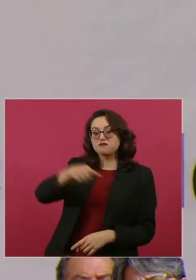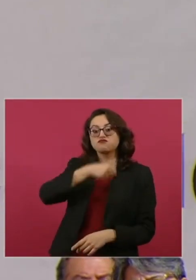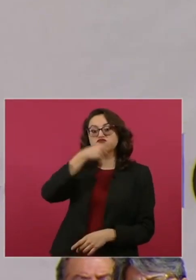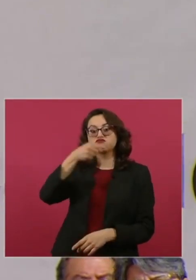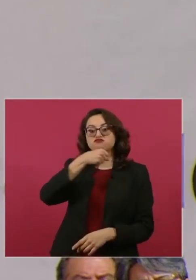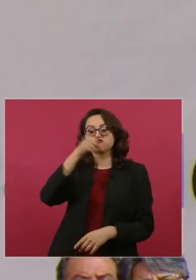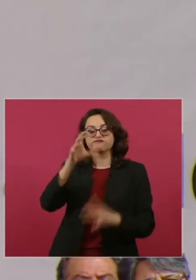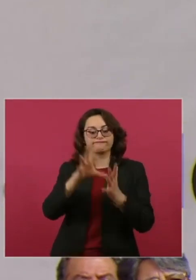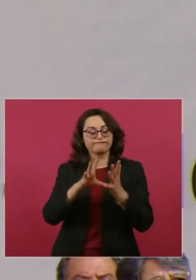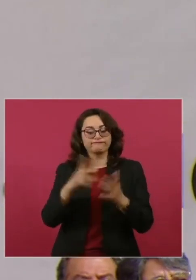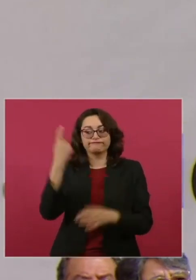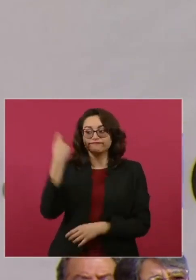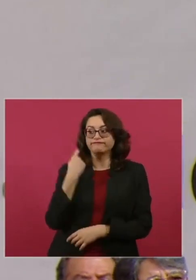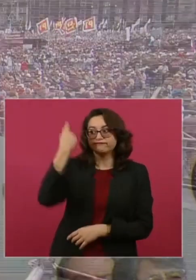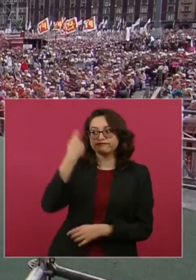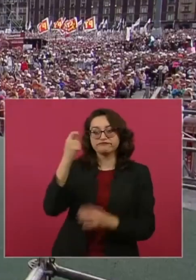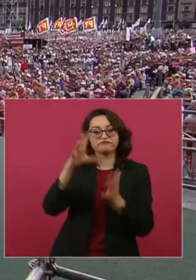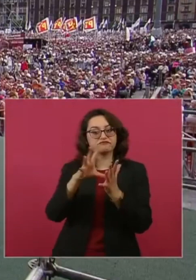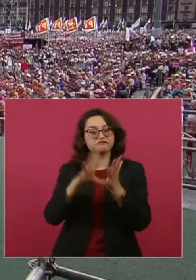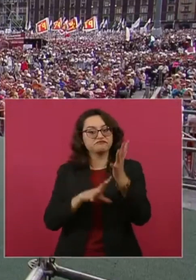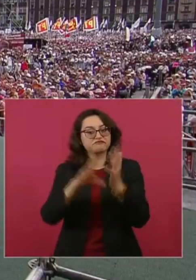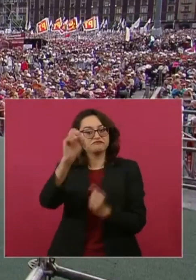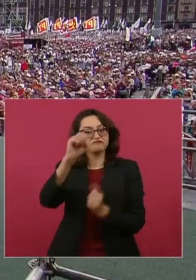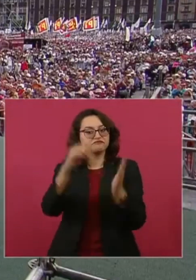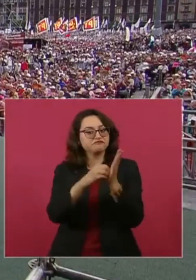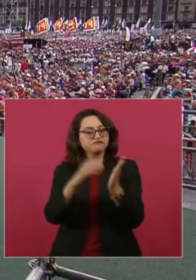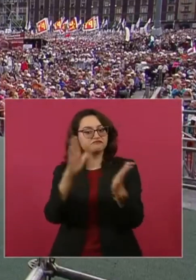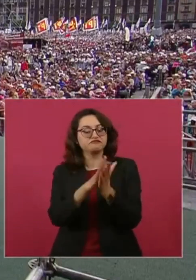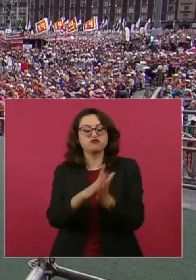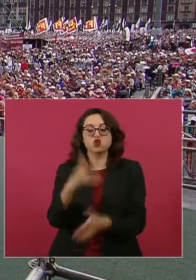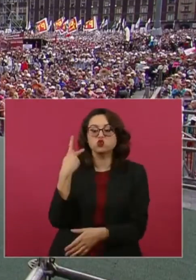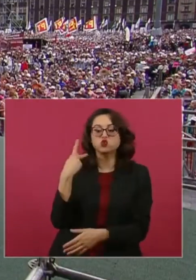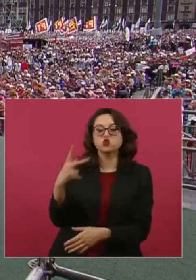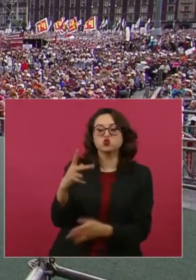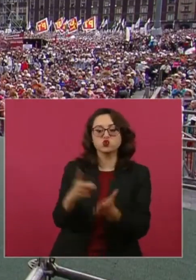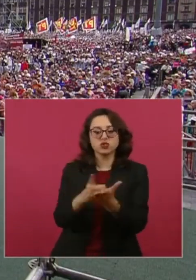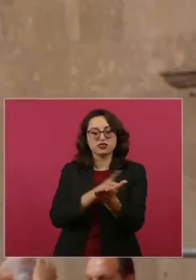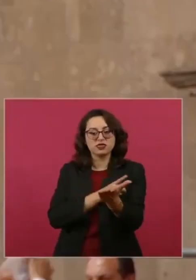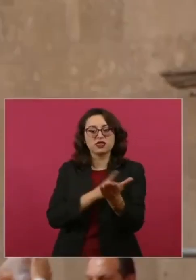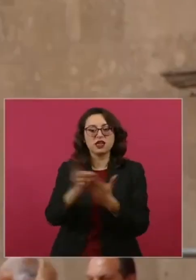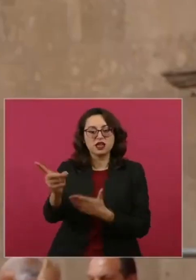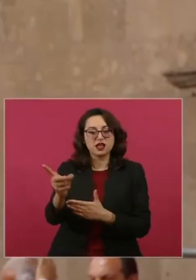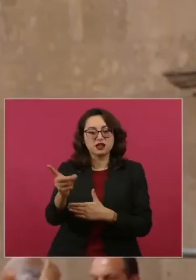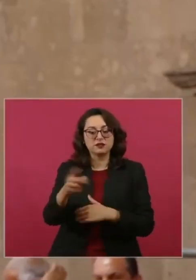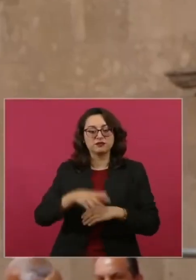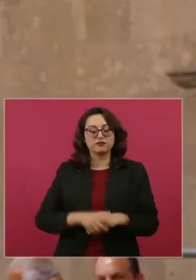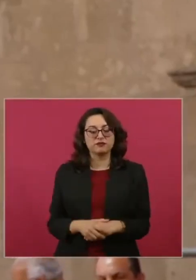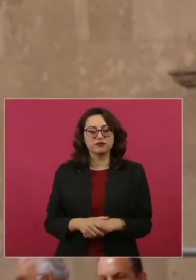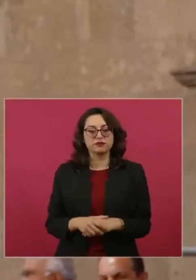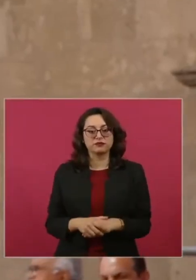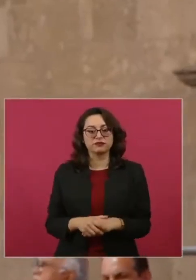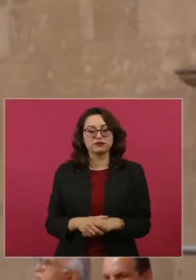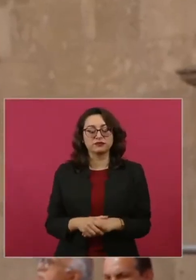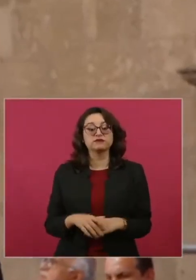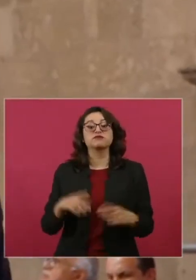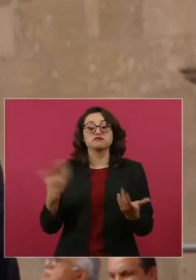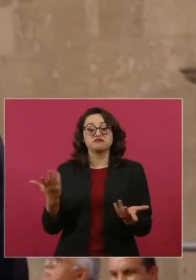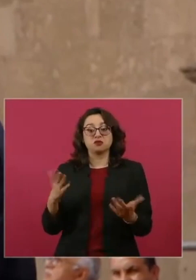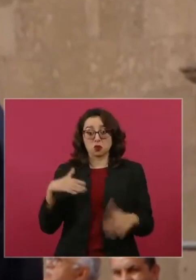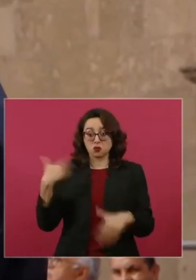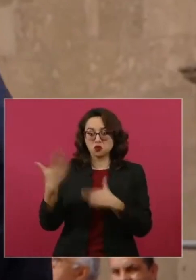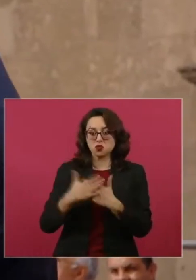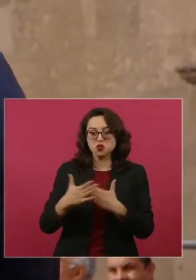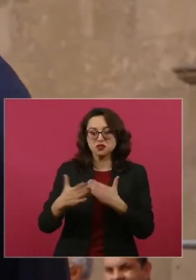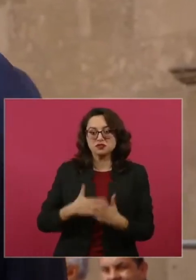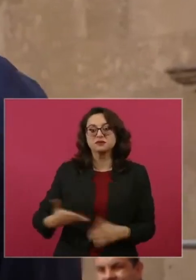constitucional. Es un derecho. So seniors now have the right to Y Social esté quien Security. It can't esté be taken away. en la presidencia,